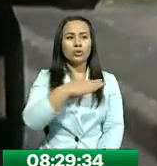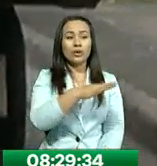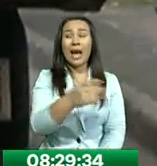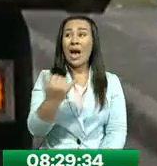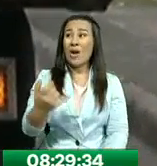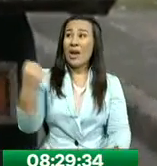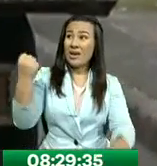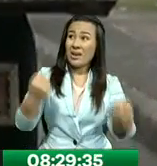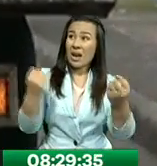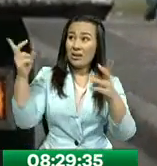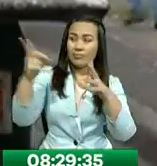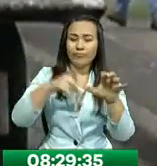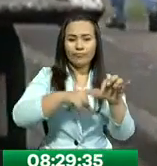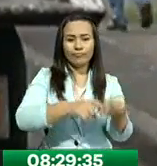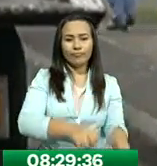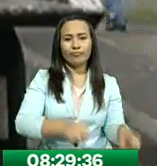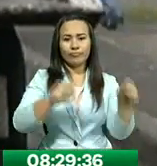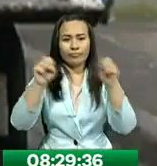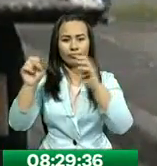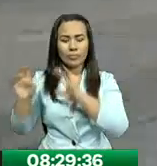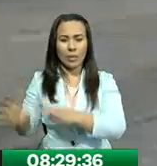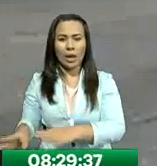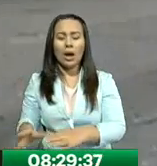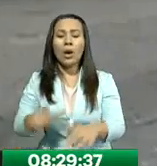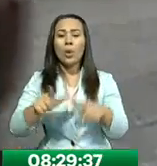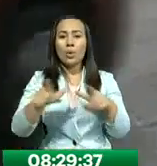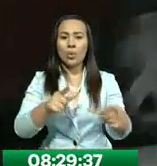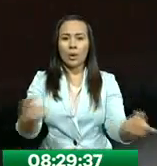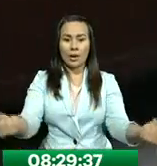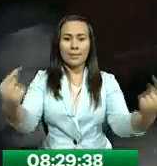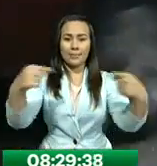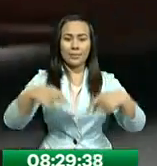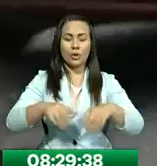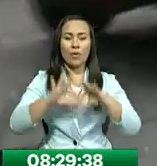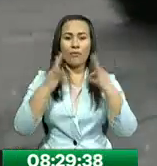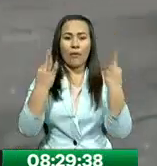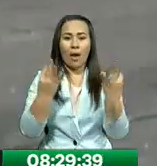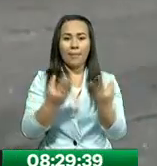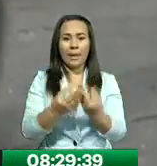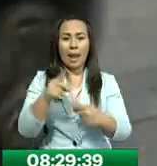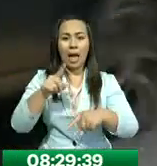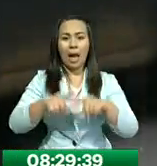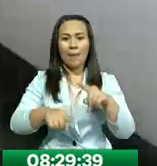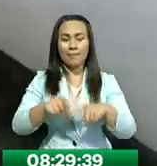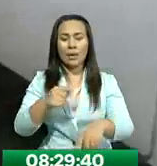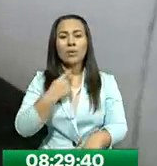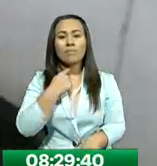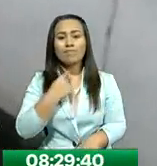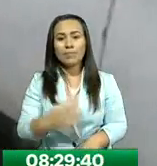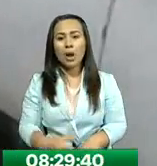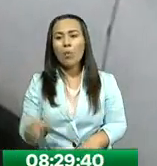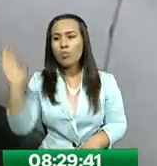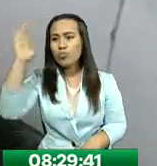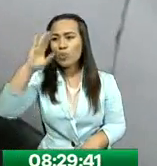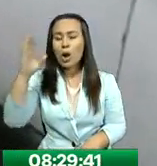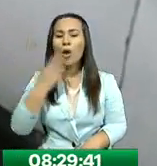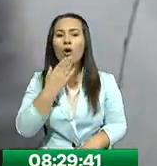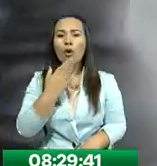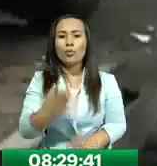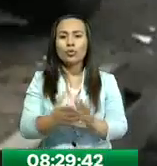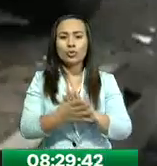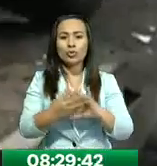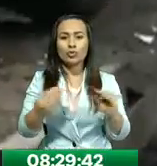llevados hasta el centro de retención vehicular. Al sitio también llegaron familiares y amigos de los perjudicados, que buscaban la forma de solucionar este